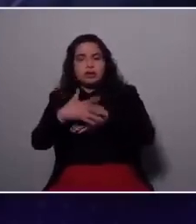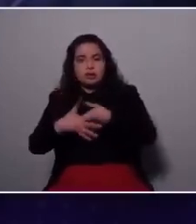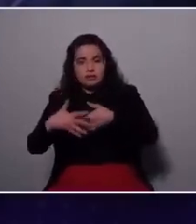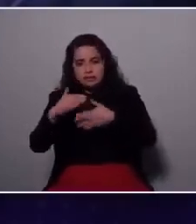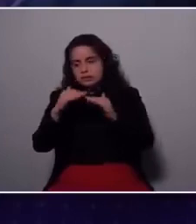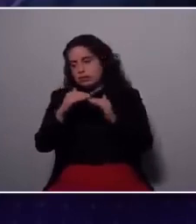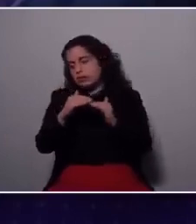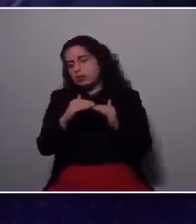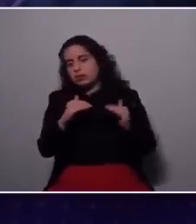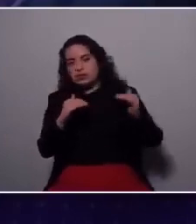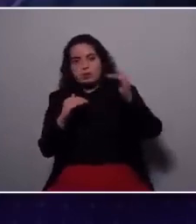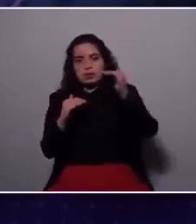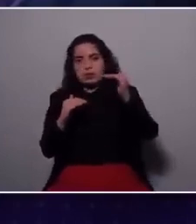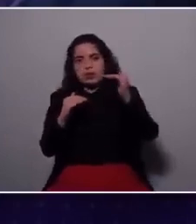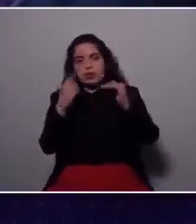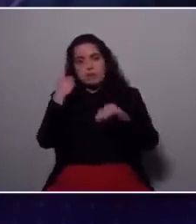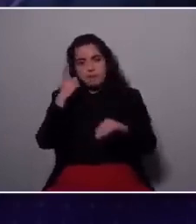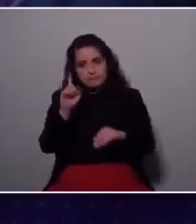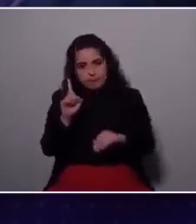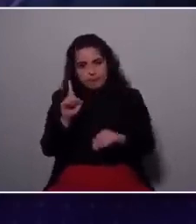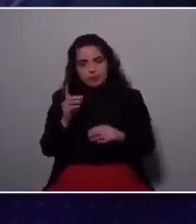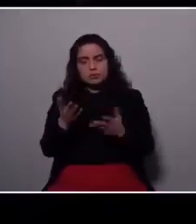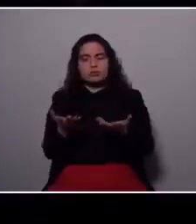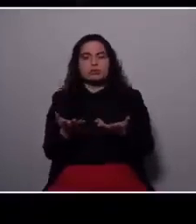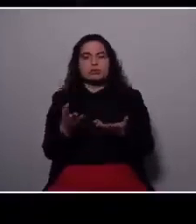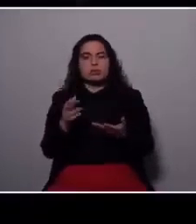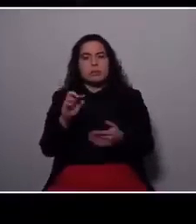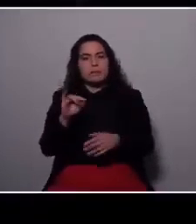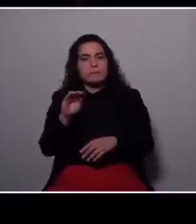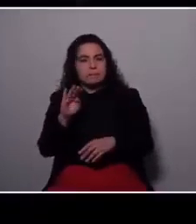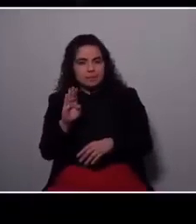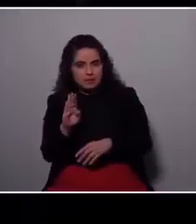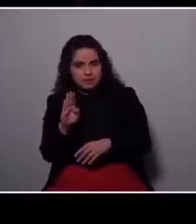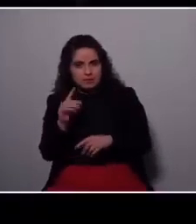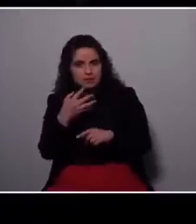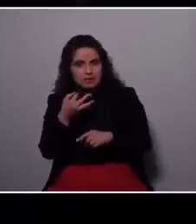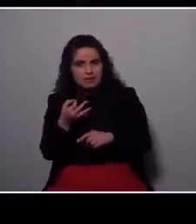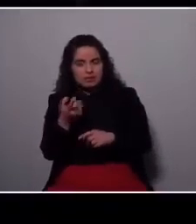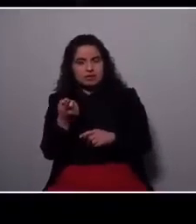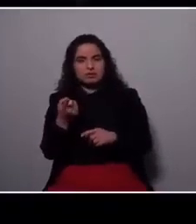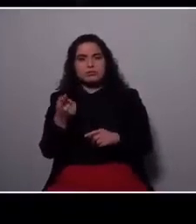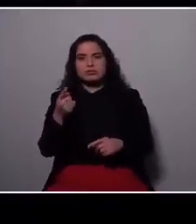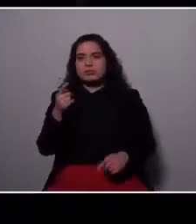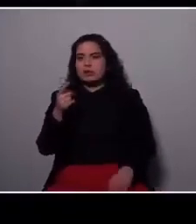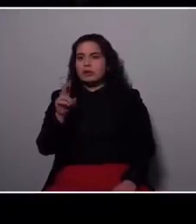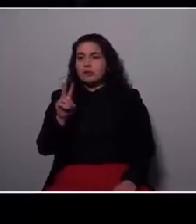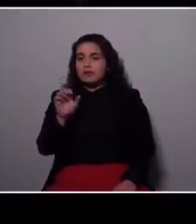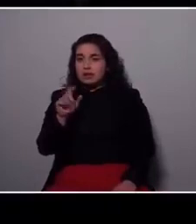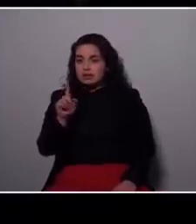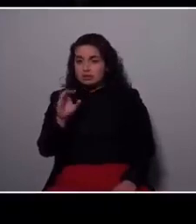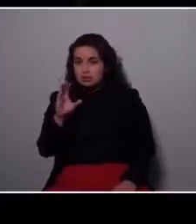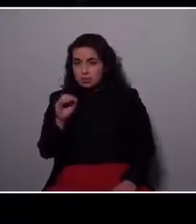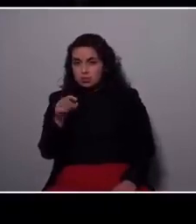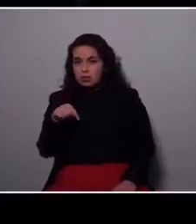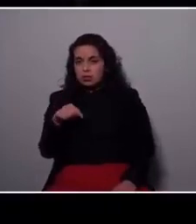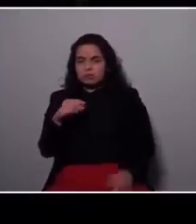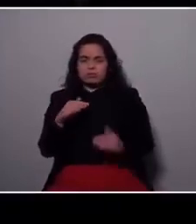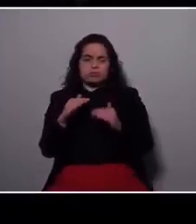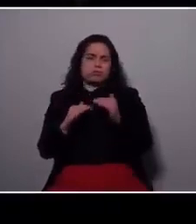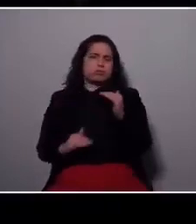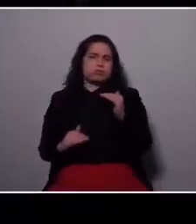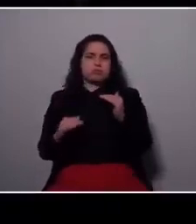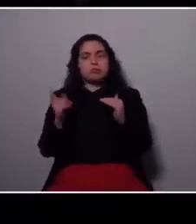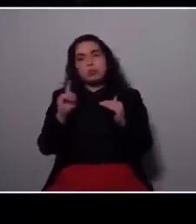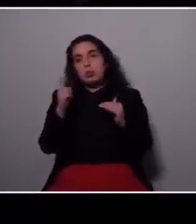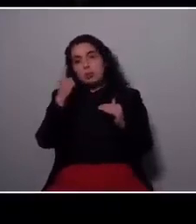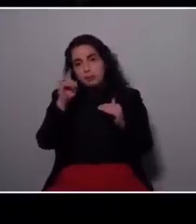desigualdad, pero no la mayor desigualdad, como decía el embajador Velasco en Madrid, no es cierto, de América Latina, eso no es verdad. Ha ido progresivamente bajando, pero